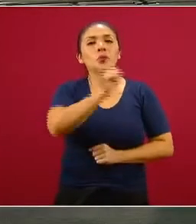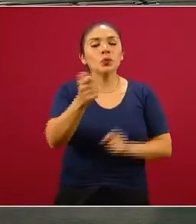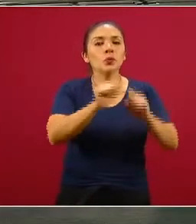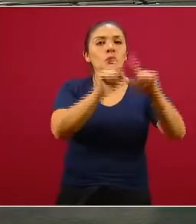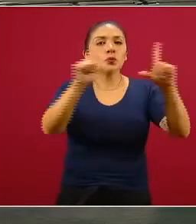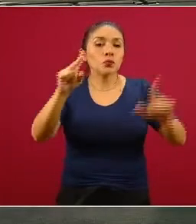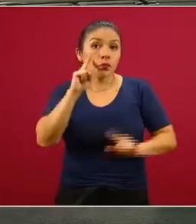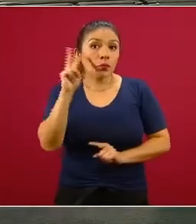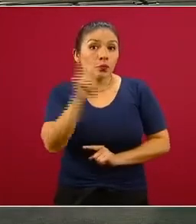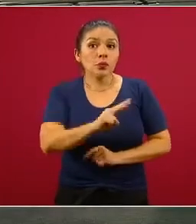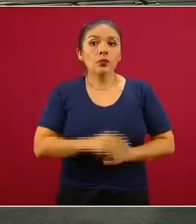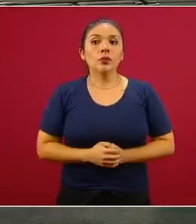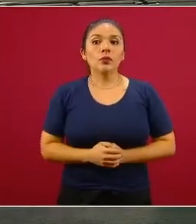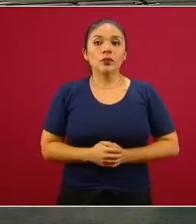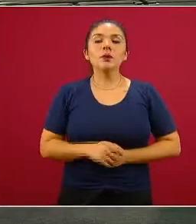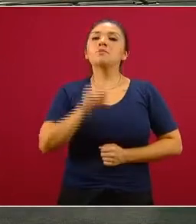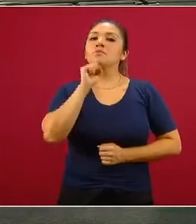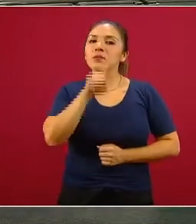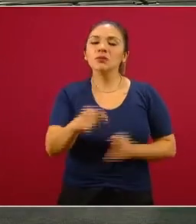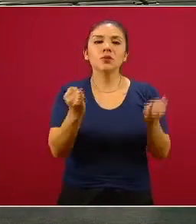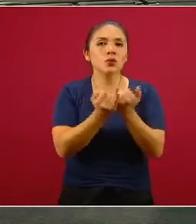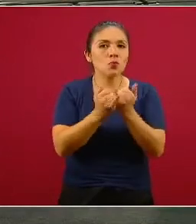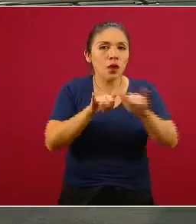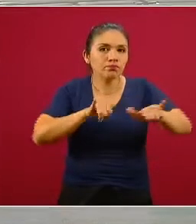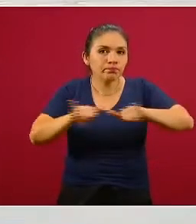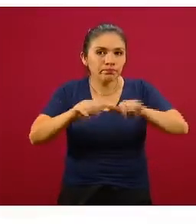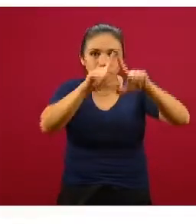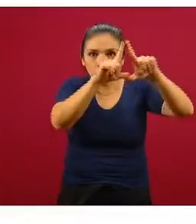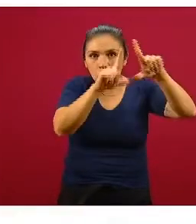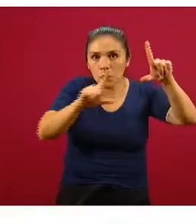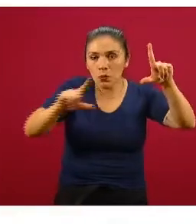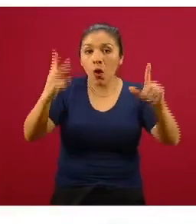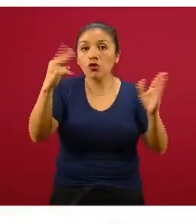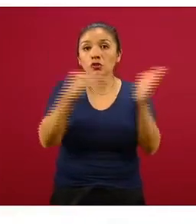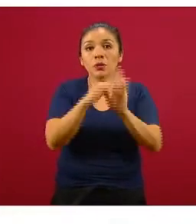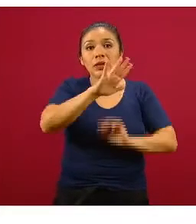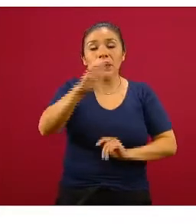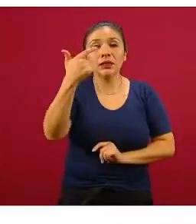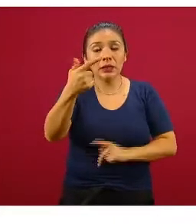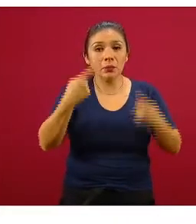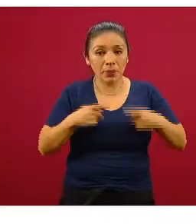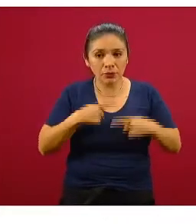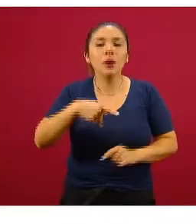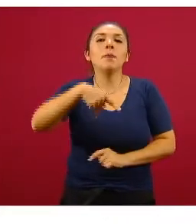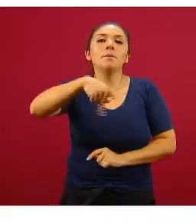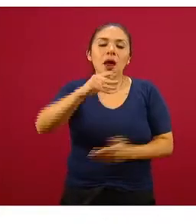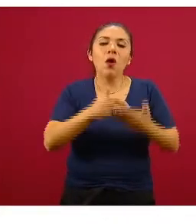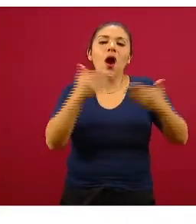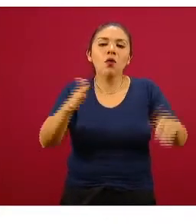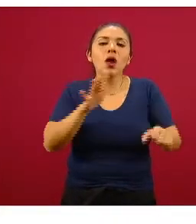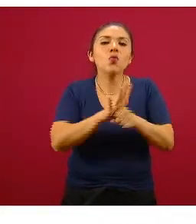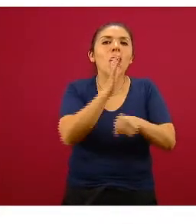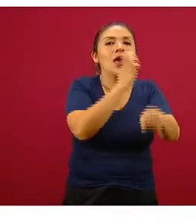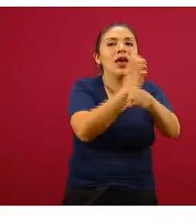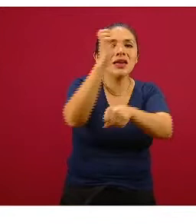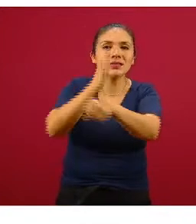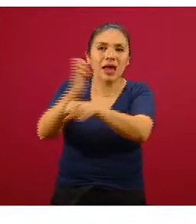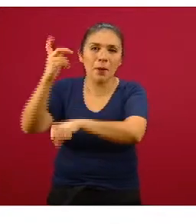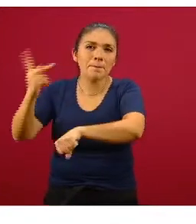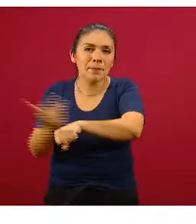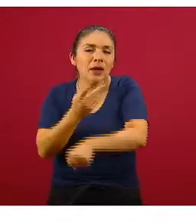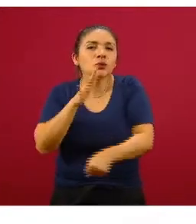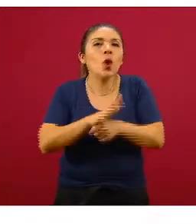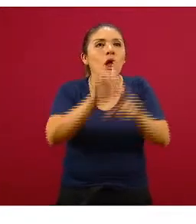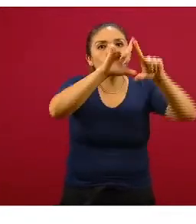diapositiva vemos esta misma distribución de las 2.507, pero ahora por entidad federativa de ocurrencia, y vemos también cuáles